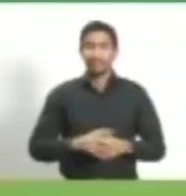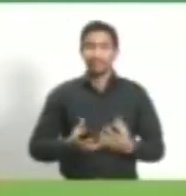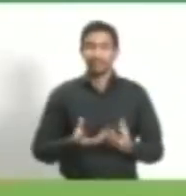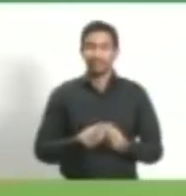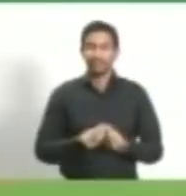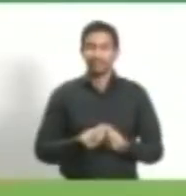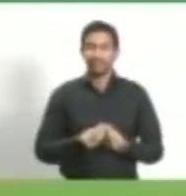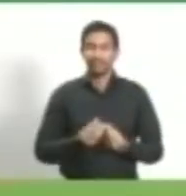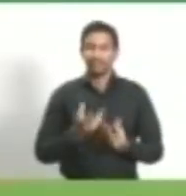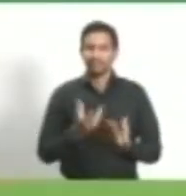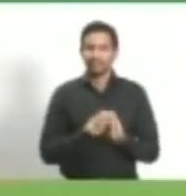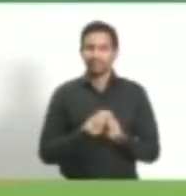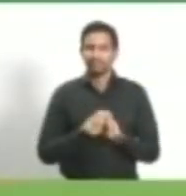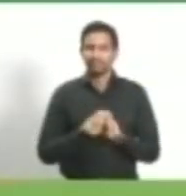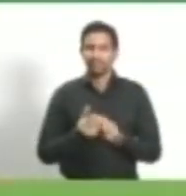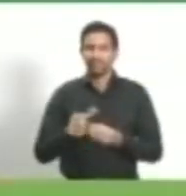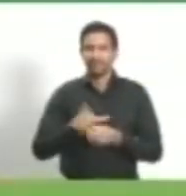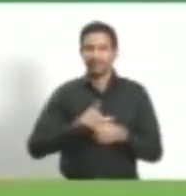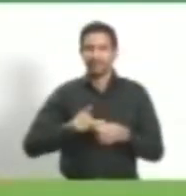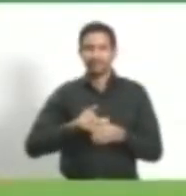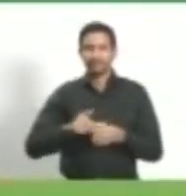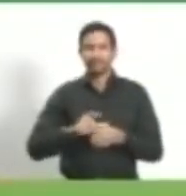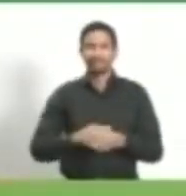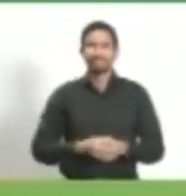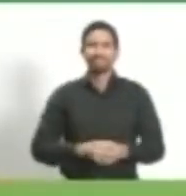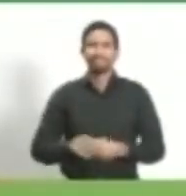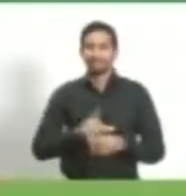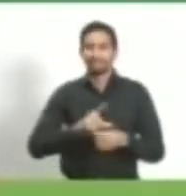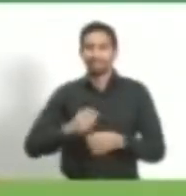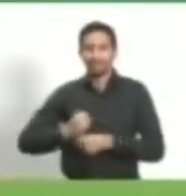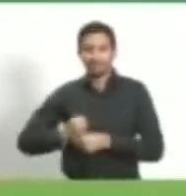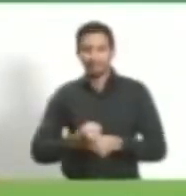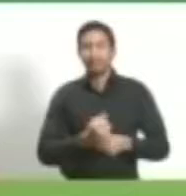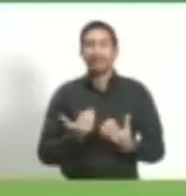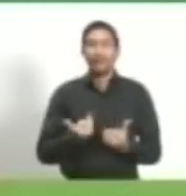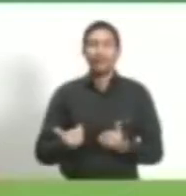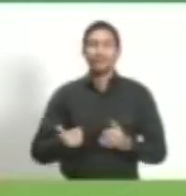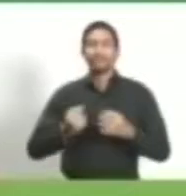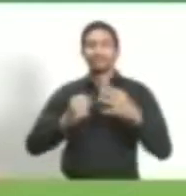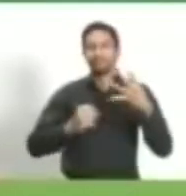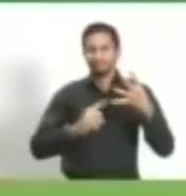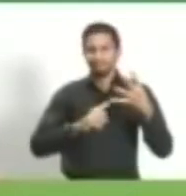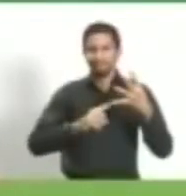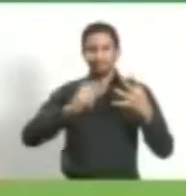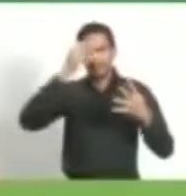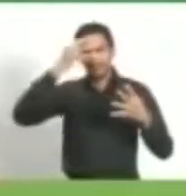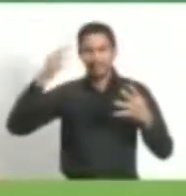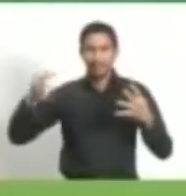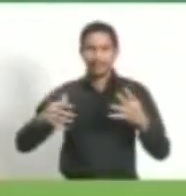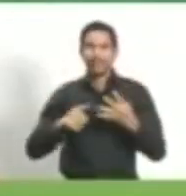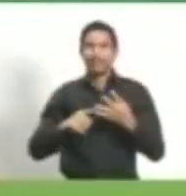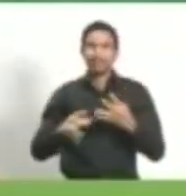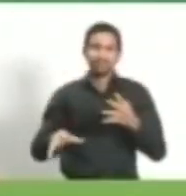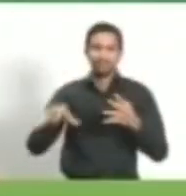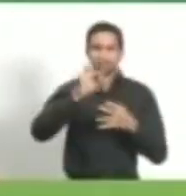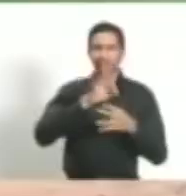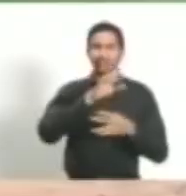Astros de Houston, eso es en las Grandes Ligas. El cartagenero es el cuarto colombiano que este año hacen parte de la Gran Carpa.